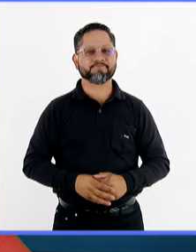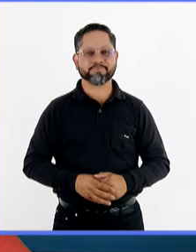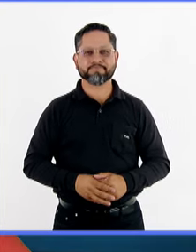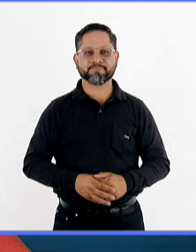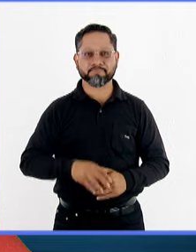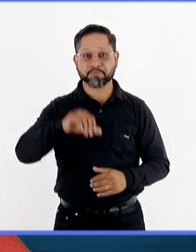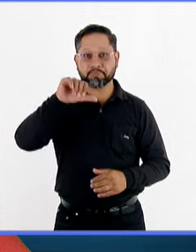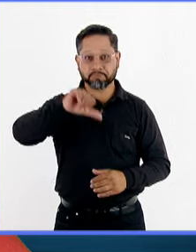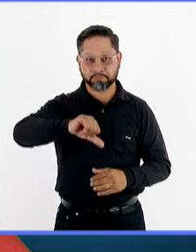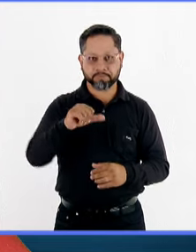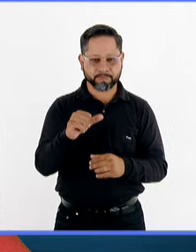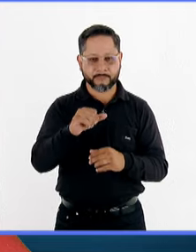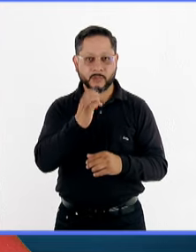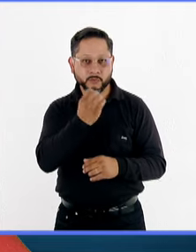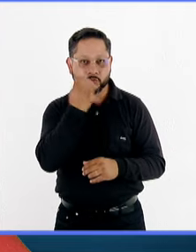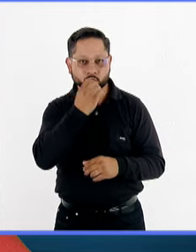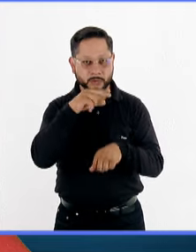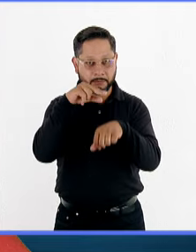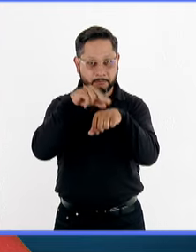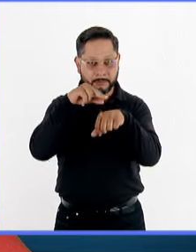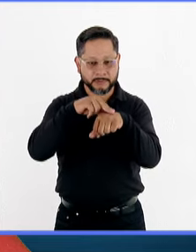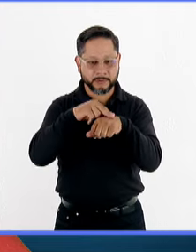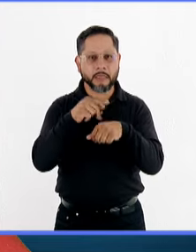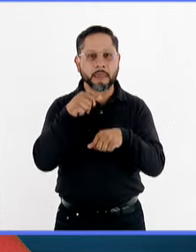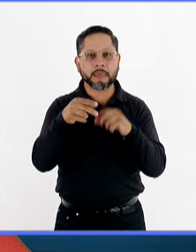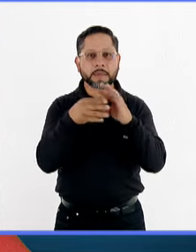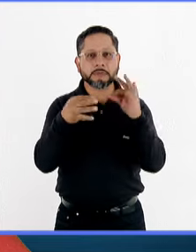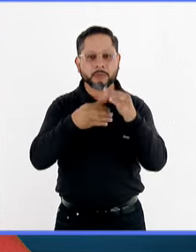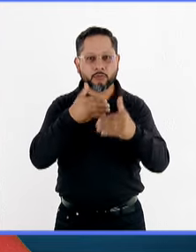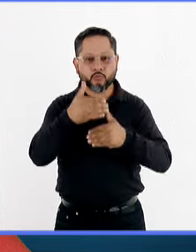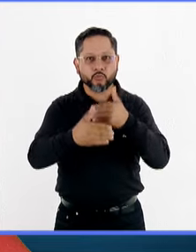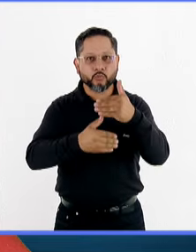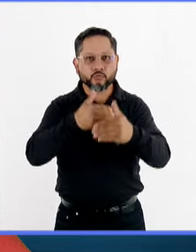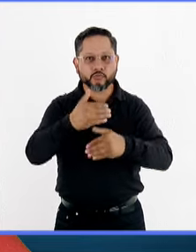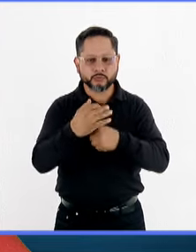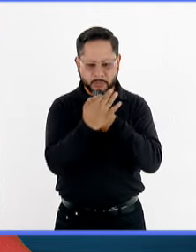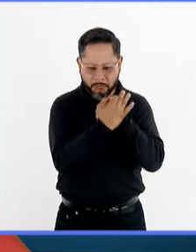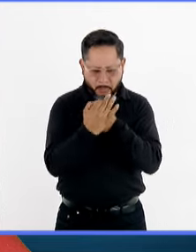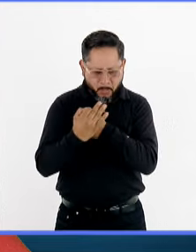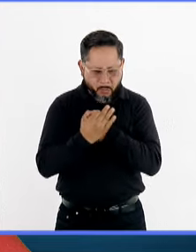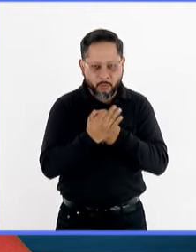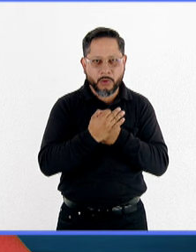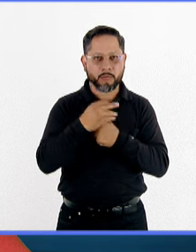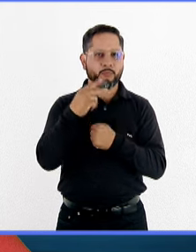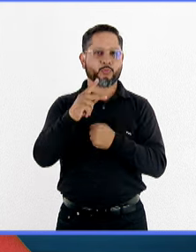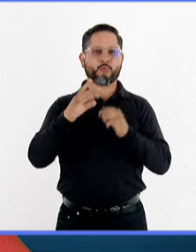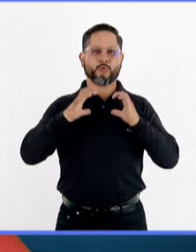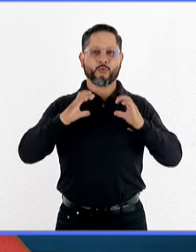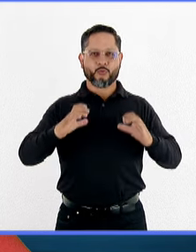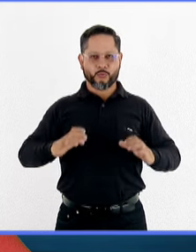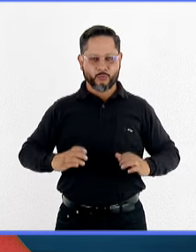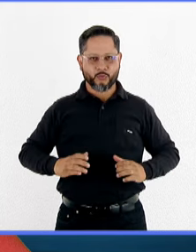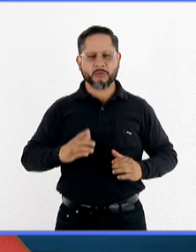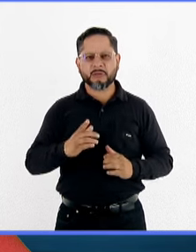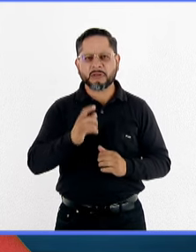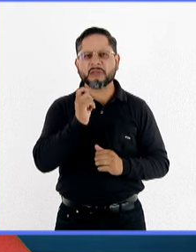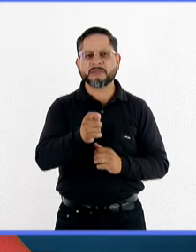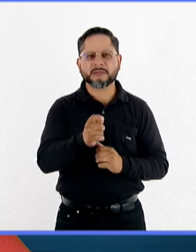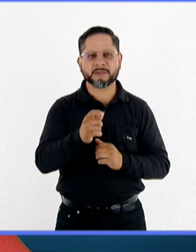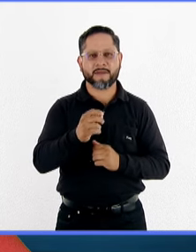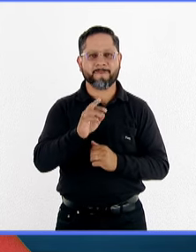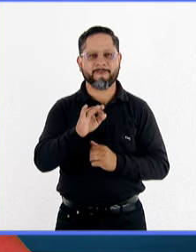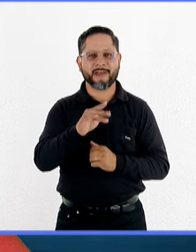Hoy la Facultad de Medicina nos explica sobre un proceso interno de protección y defensa de nuestro organismo que conocemos comúnmente como